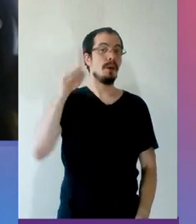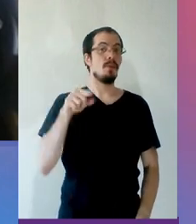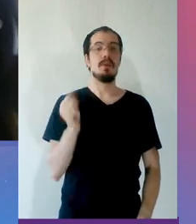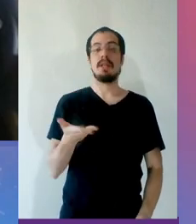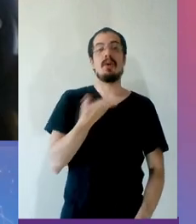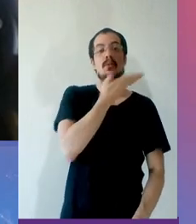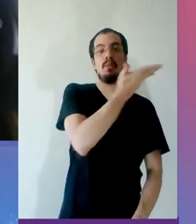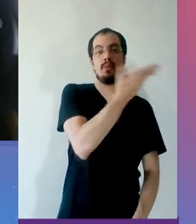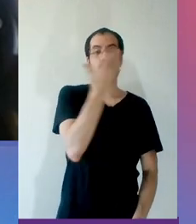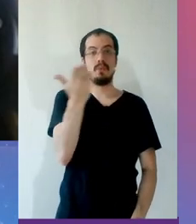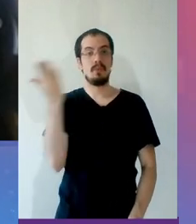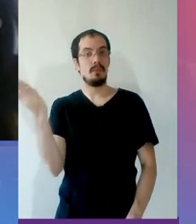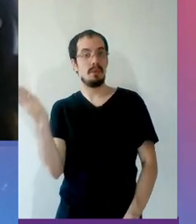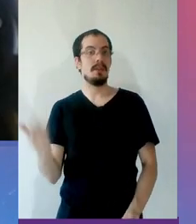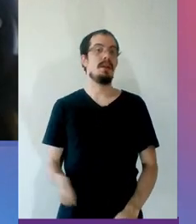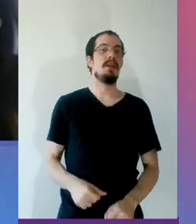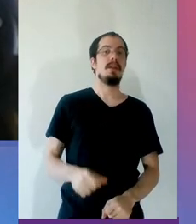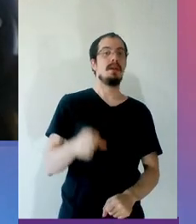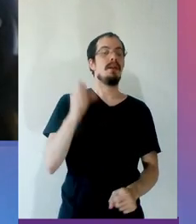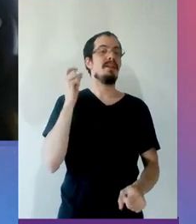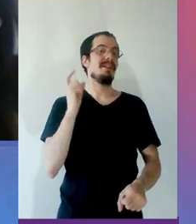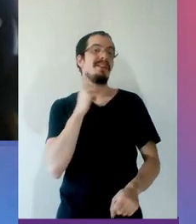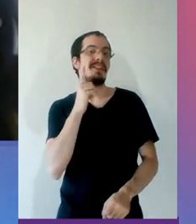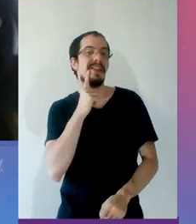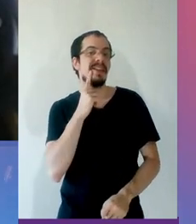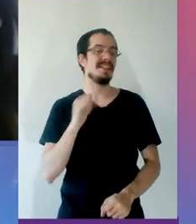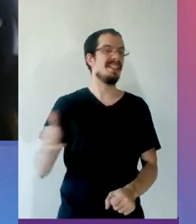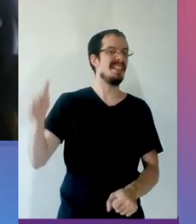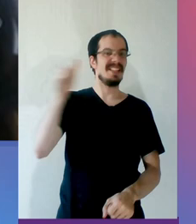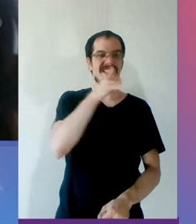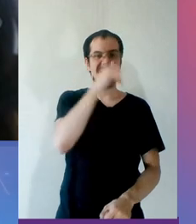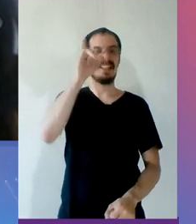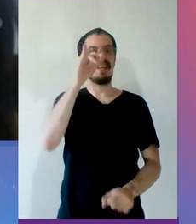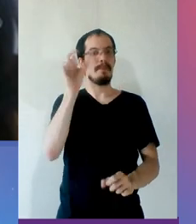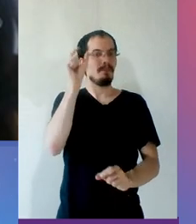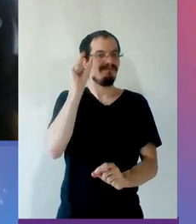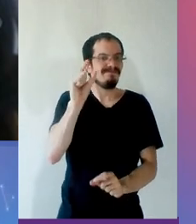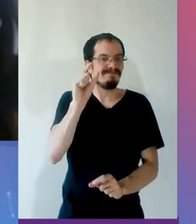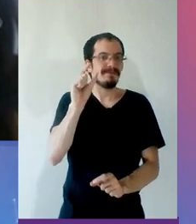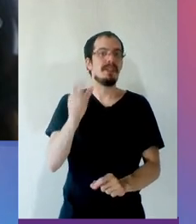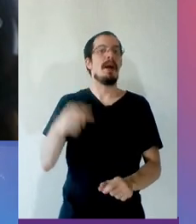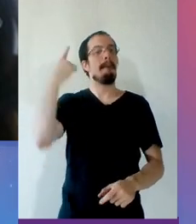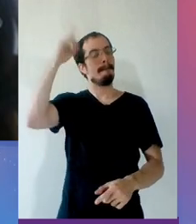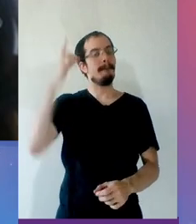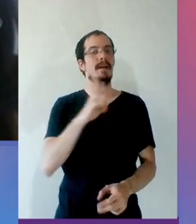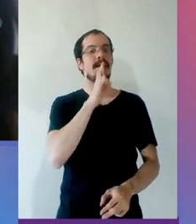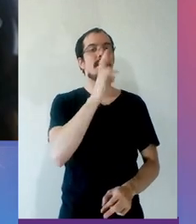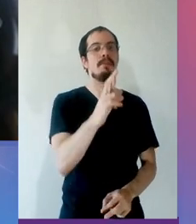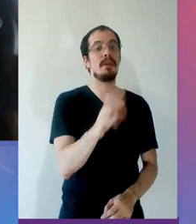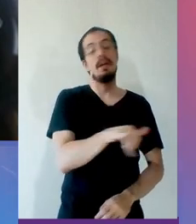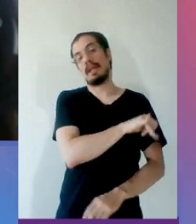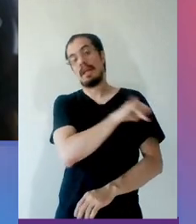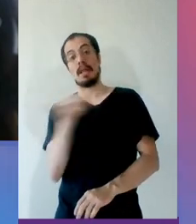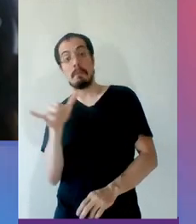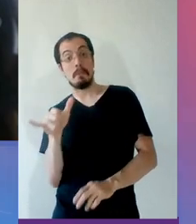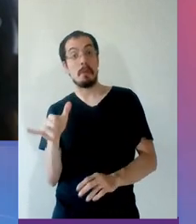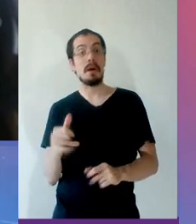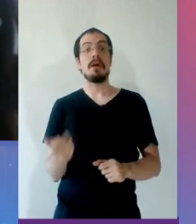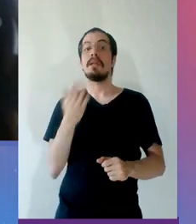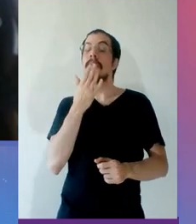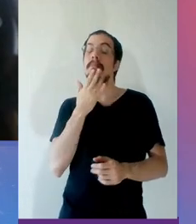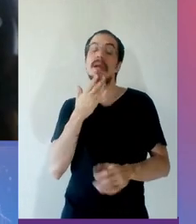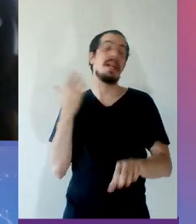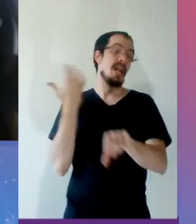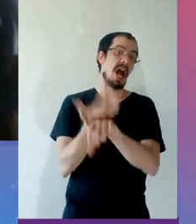tener un tiempo determinado para responder y posterior a eso vamos a tener un espacio